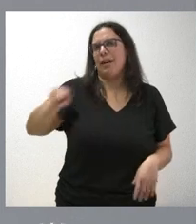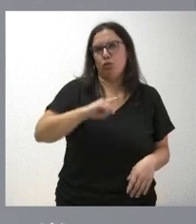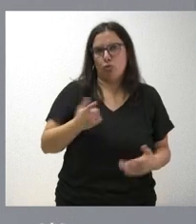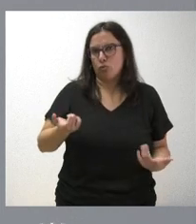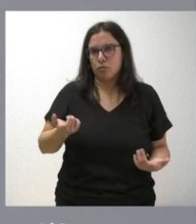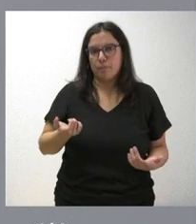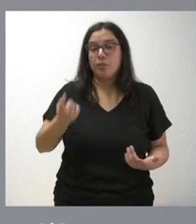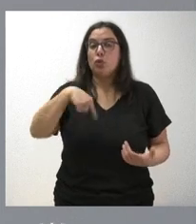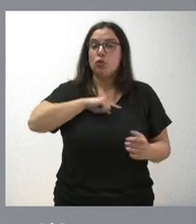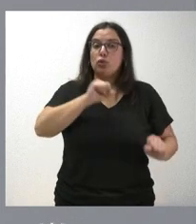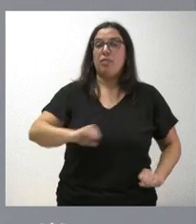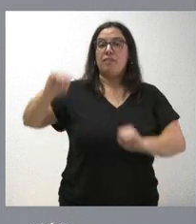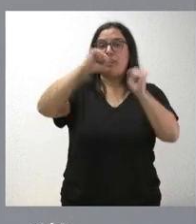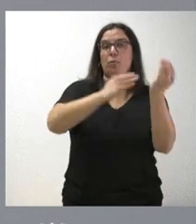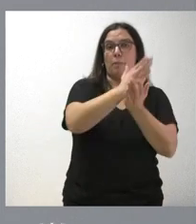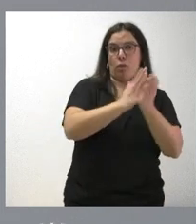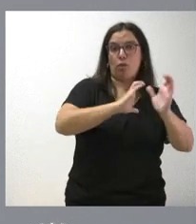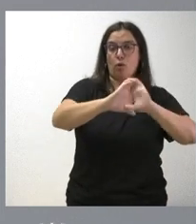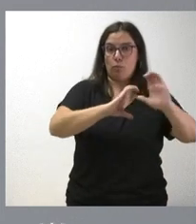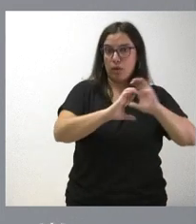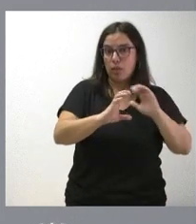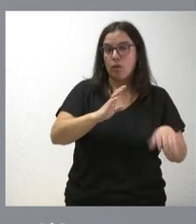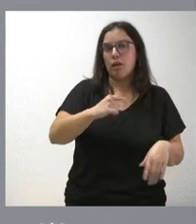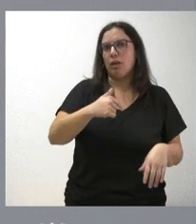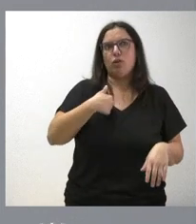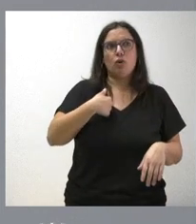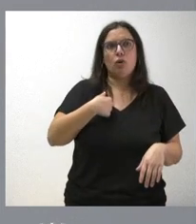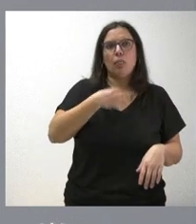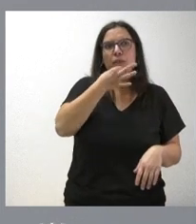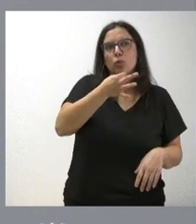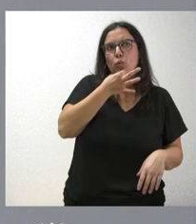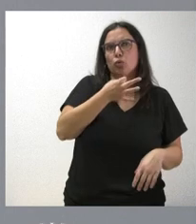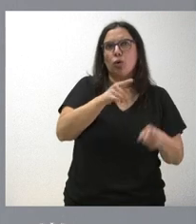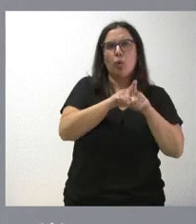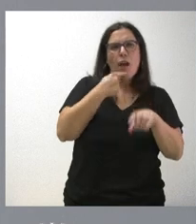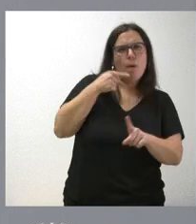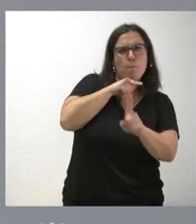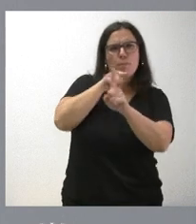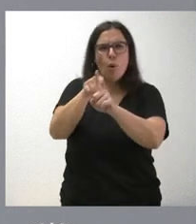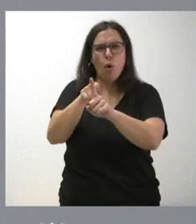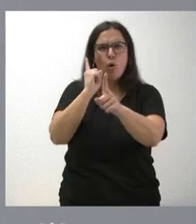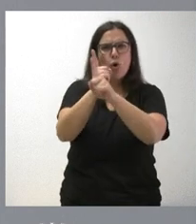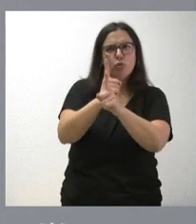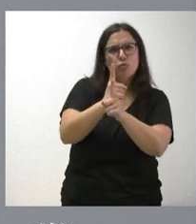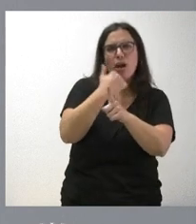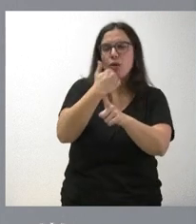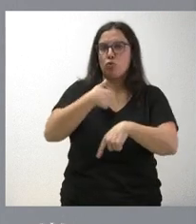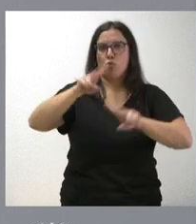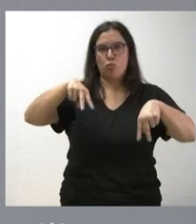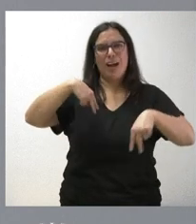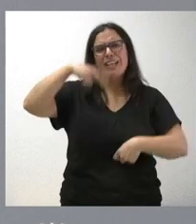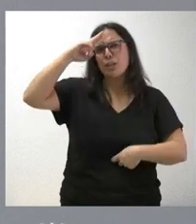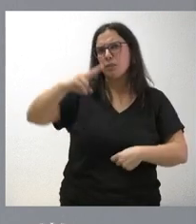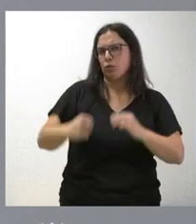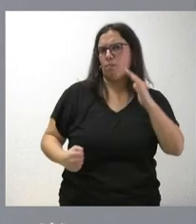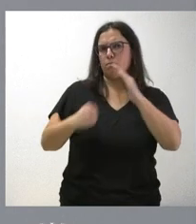nosotros defendemos a los medios de comunicación y creo que en mis palabras nunca habrán podido ver ningún ataque a ningún medio de comunicación el respeto absoluto el apoyo